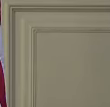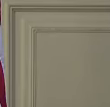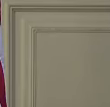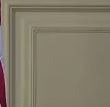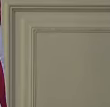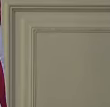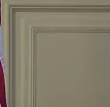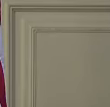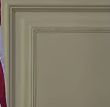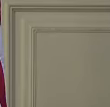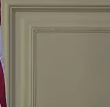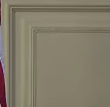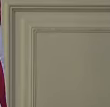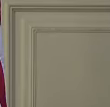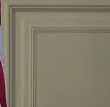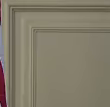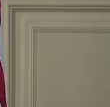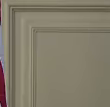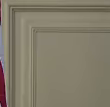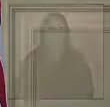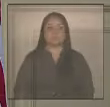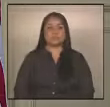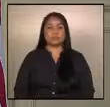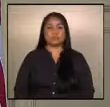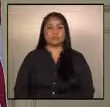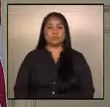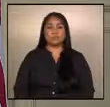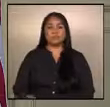cumbre virtual en donde